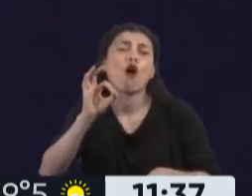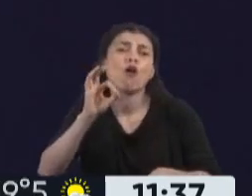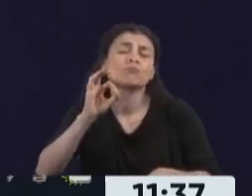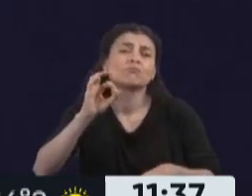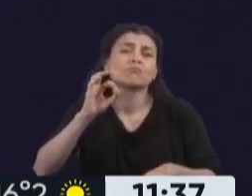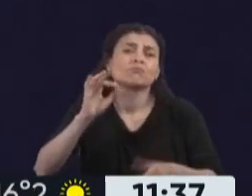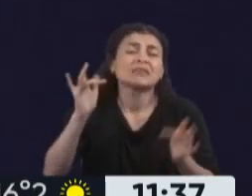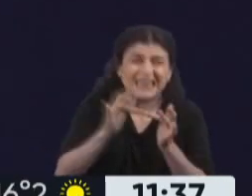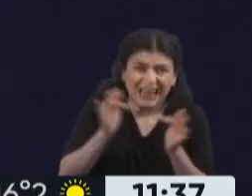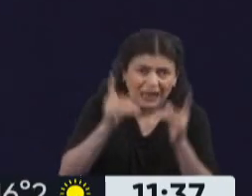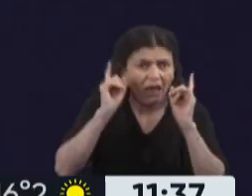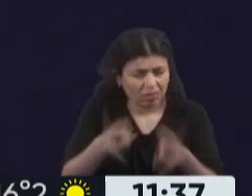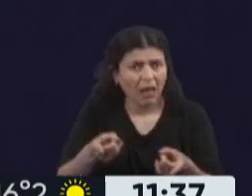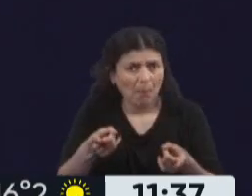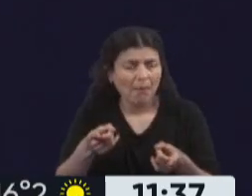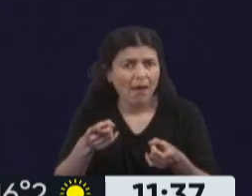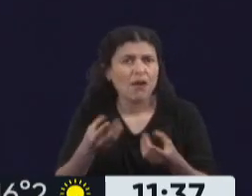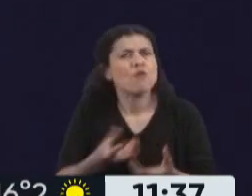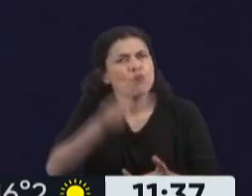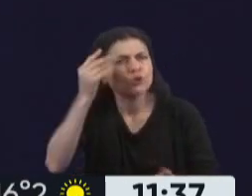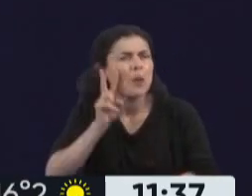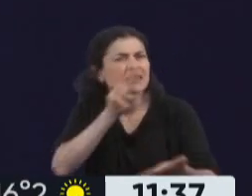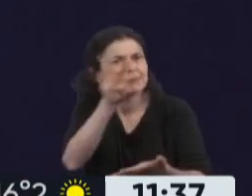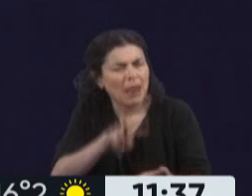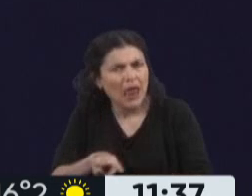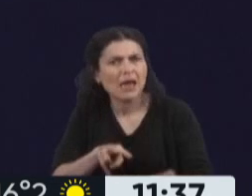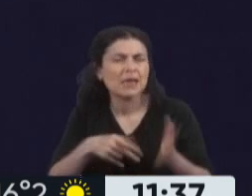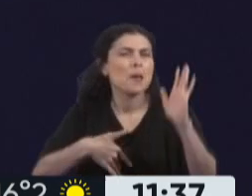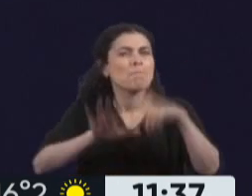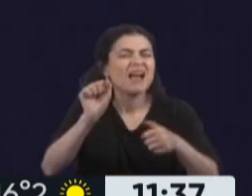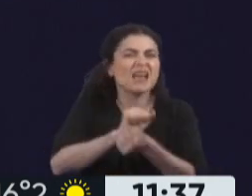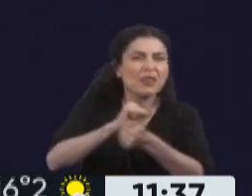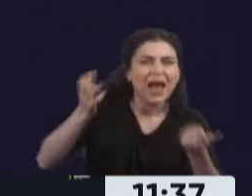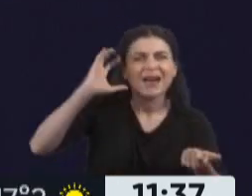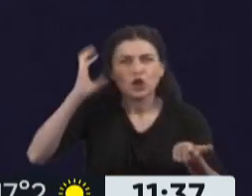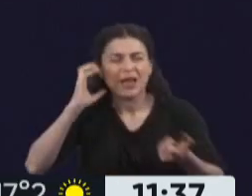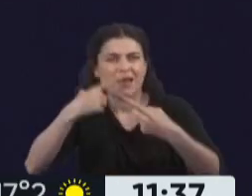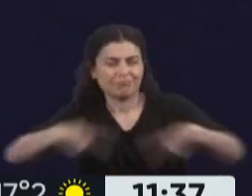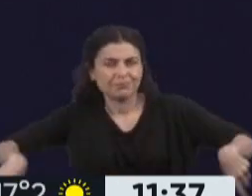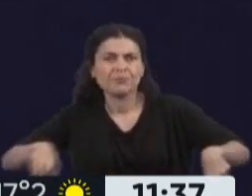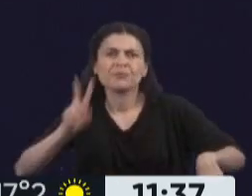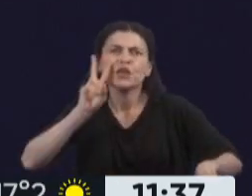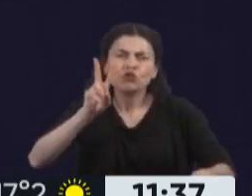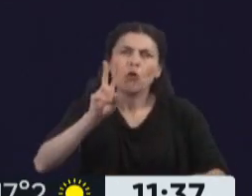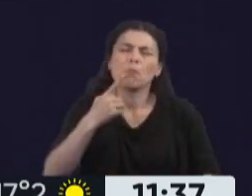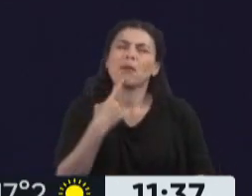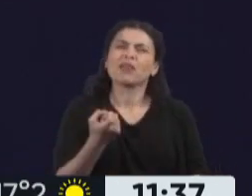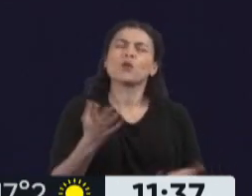participé en redes, y que ahí tal vez la discusión es otra, pero en los medios tradicionales evidentemente la influencia no fue tal como